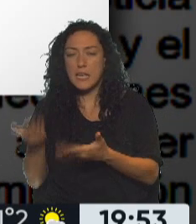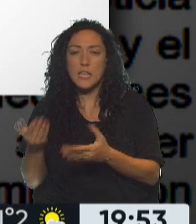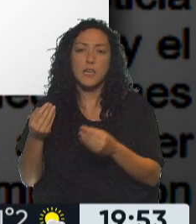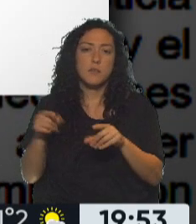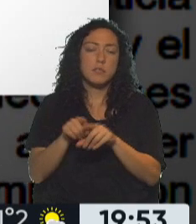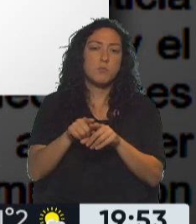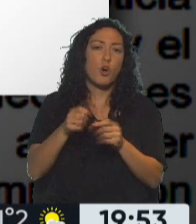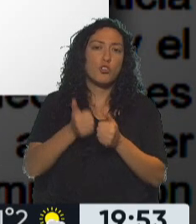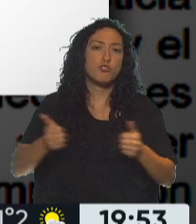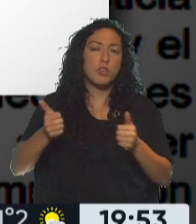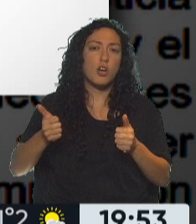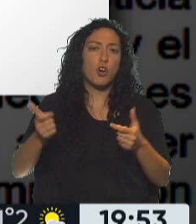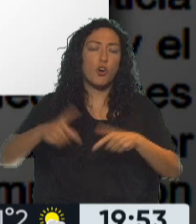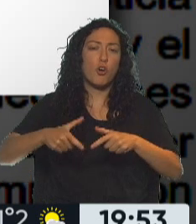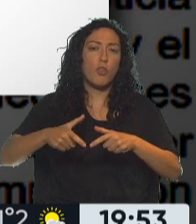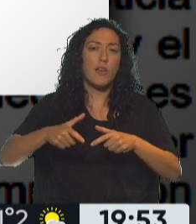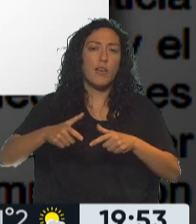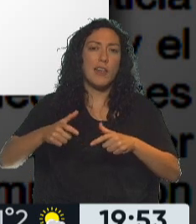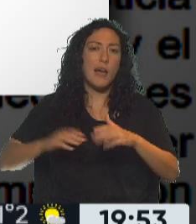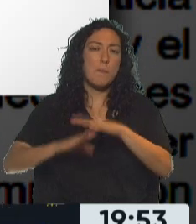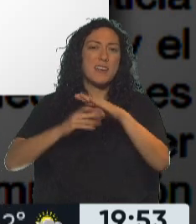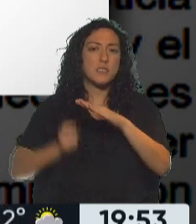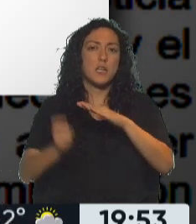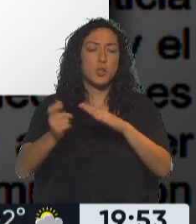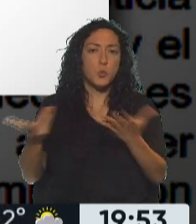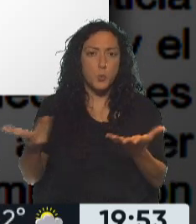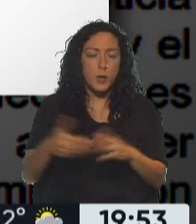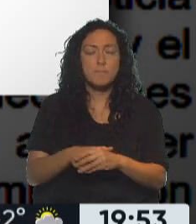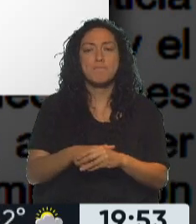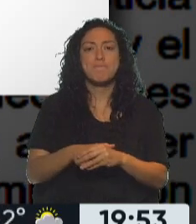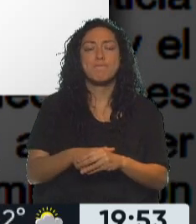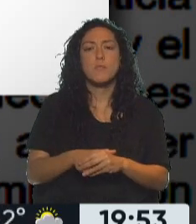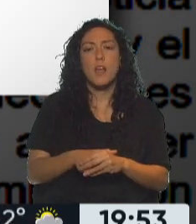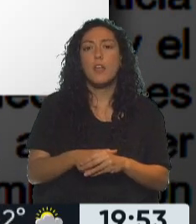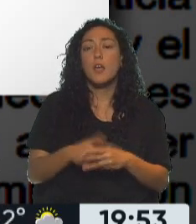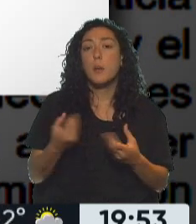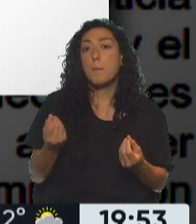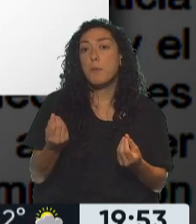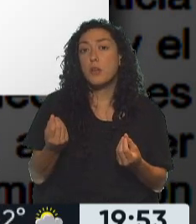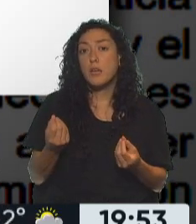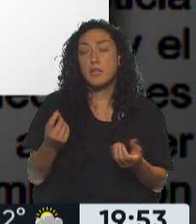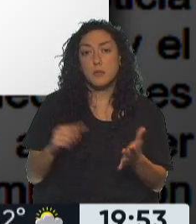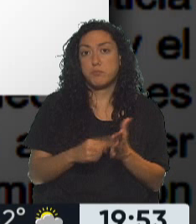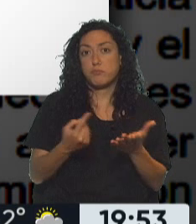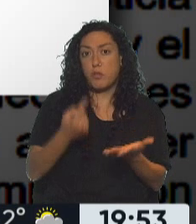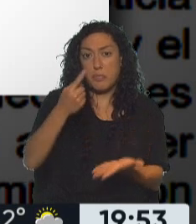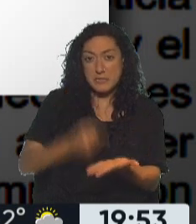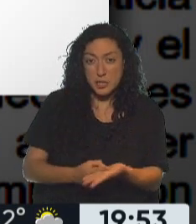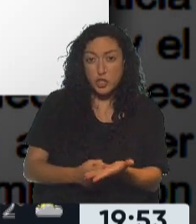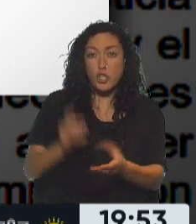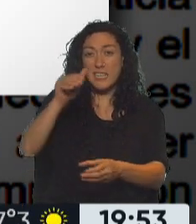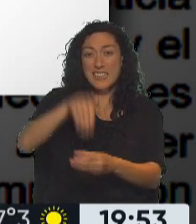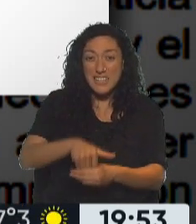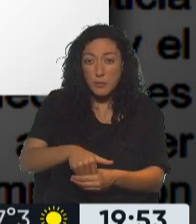la Magistratura. El fallo es inaplicable, este es el punto más fuerte, porque la Corte no puede decidir ni intervenir